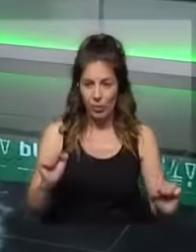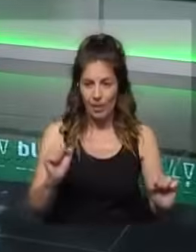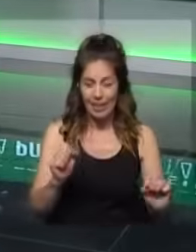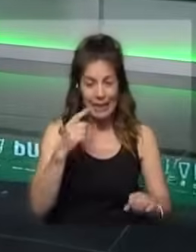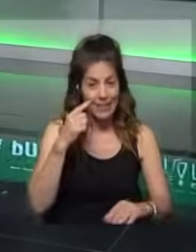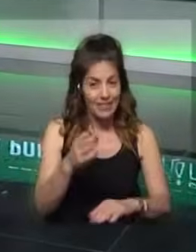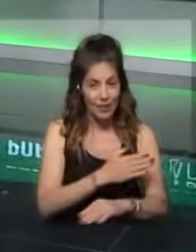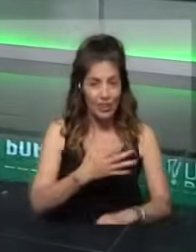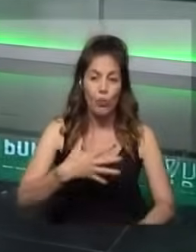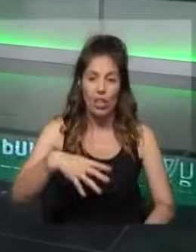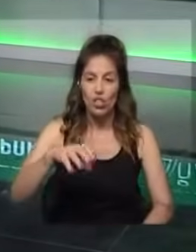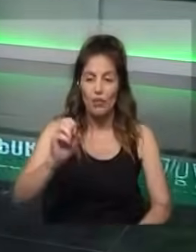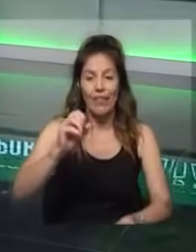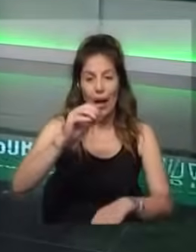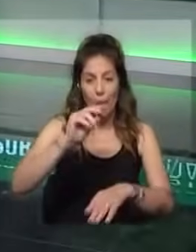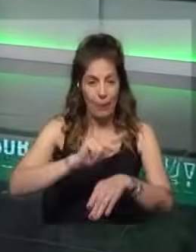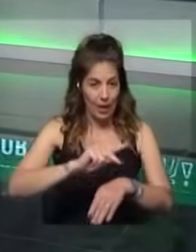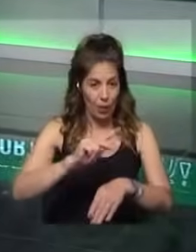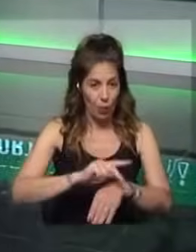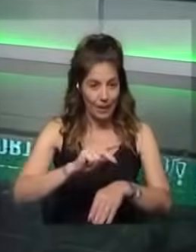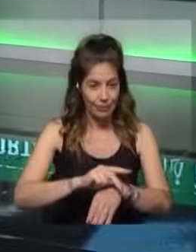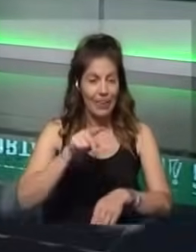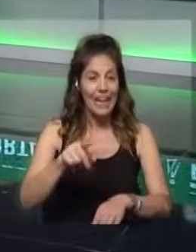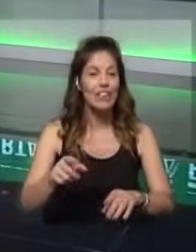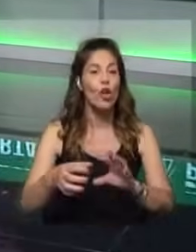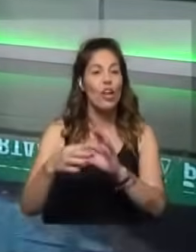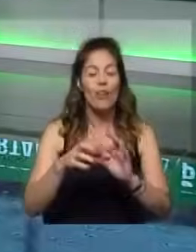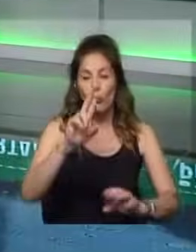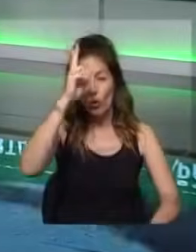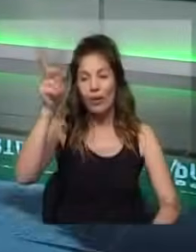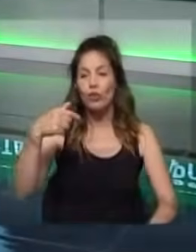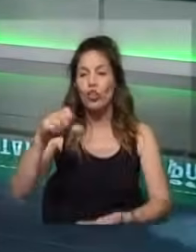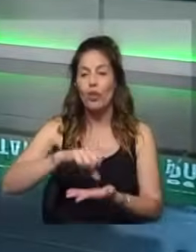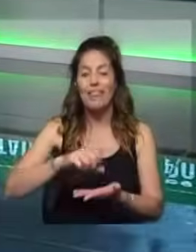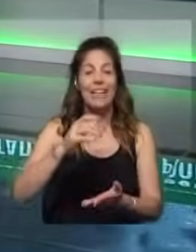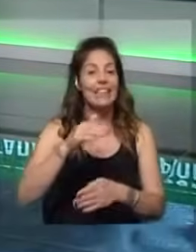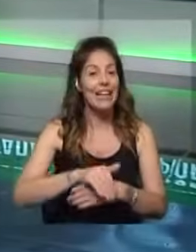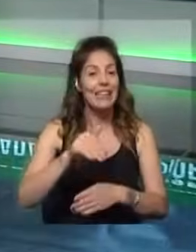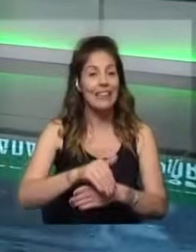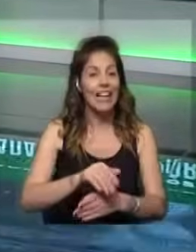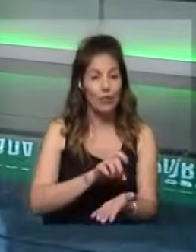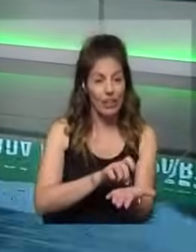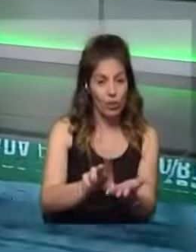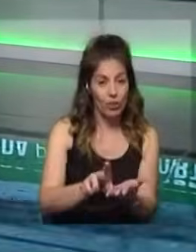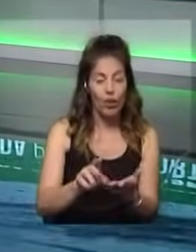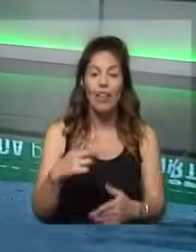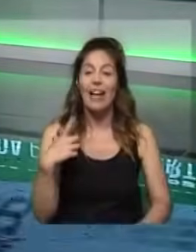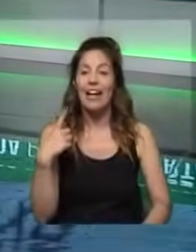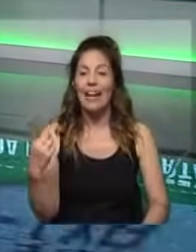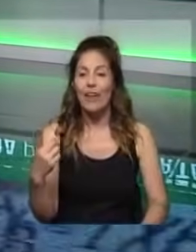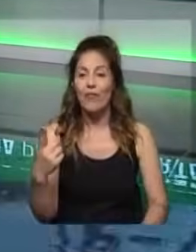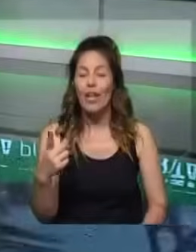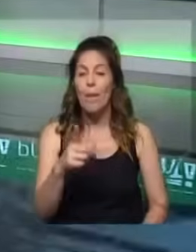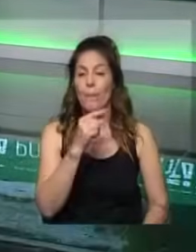evite una una extradición a Paraguay y en esto que vincula a Uruguay con otros países esta tarde fue destituido el jefe de gabinete de Interpol Paraguay